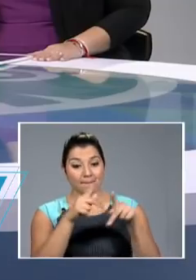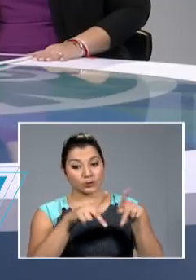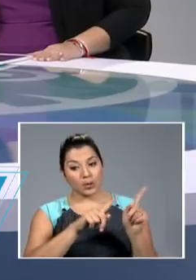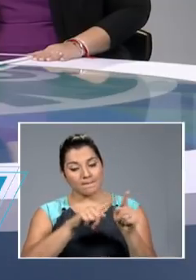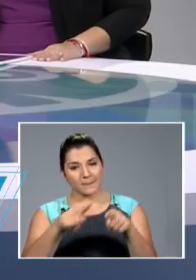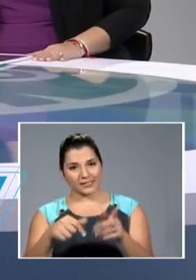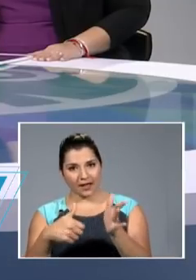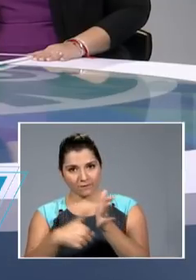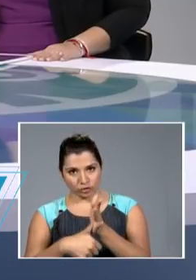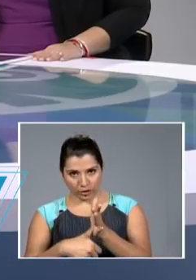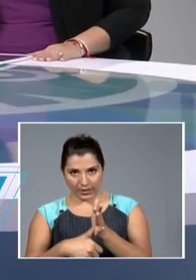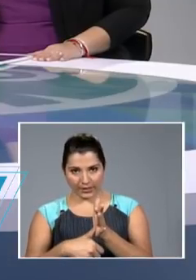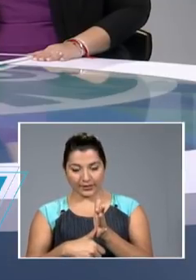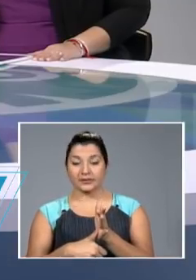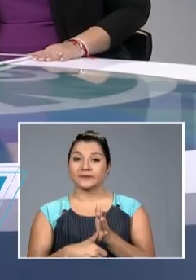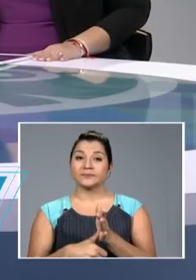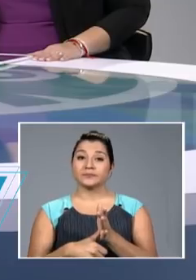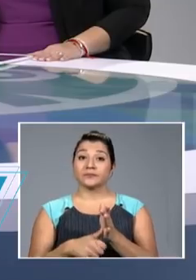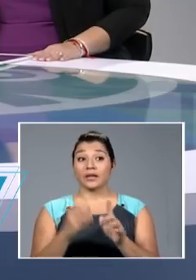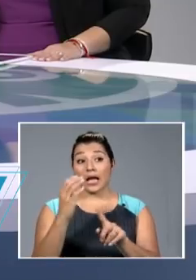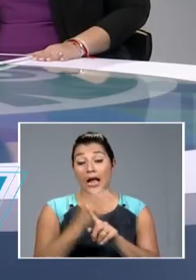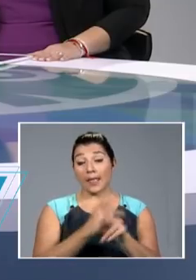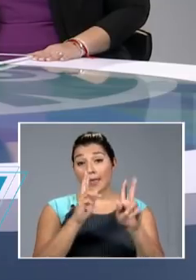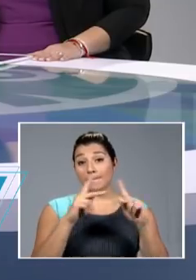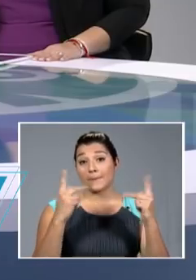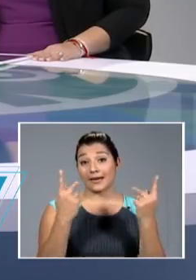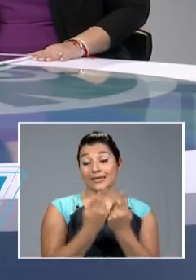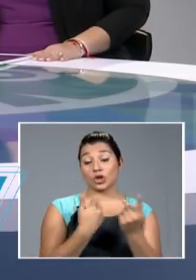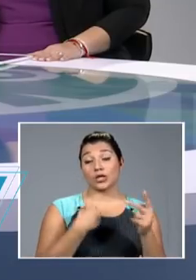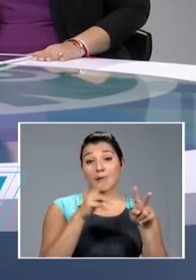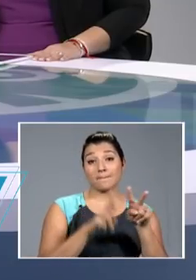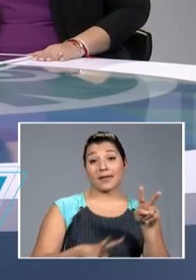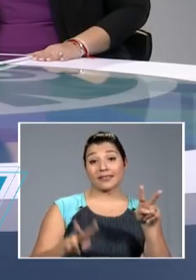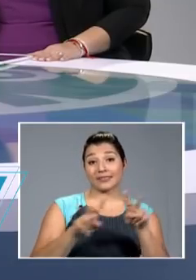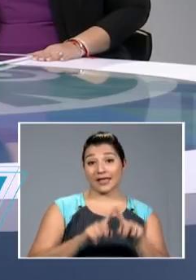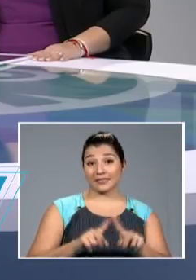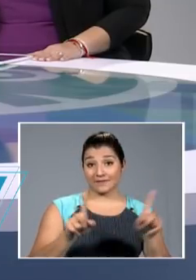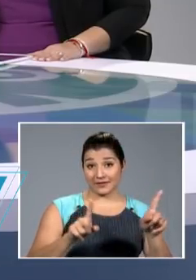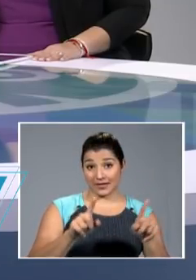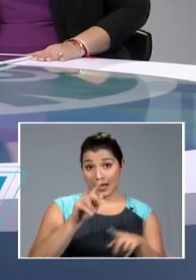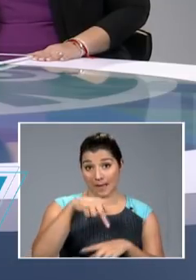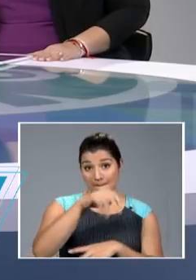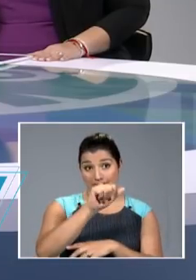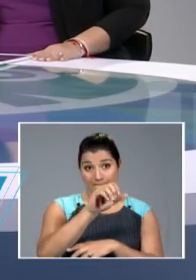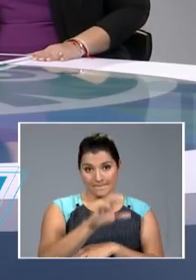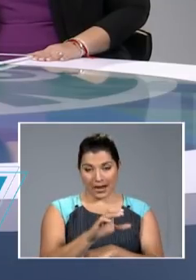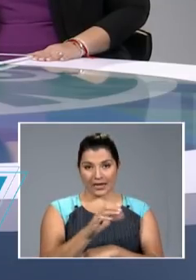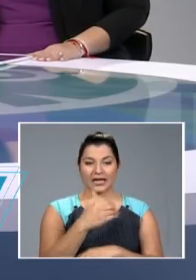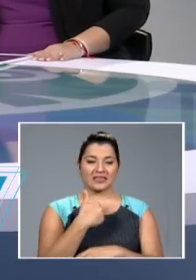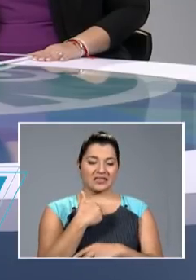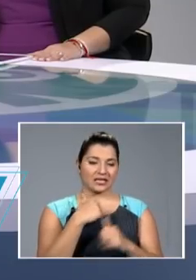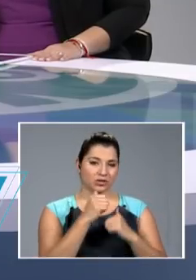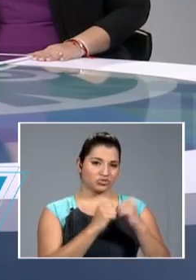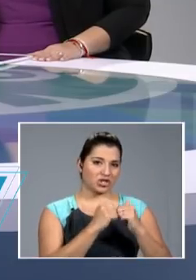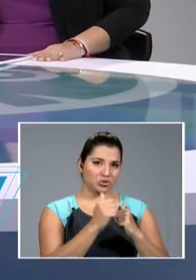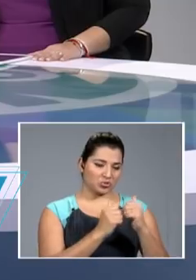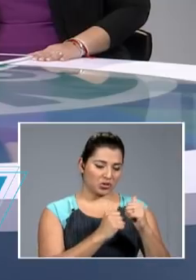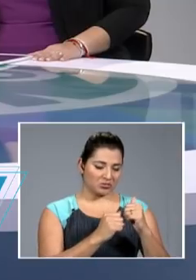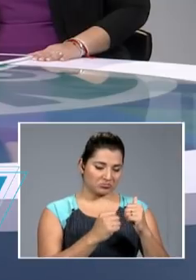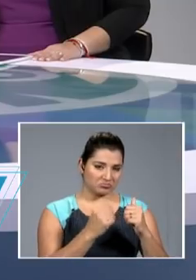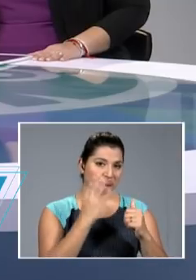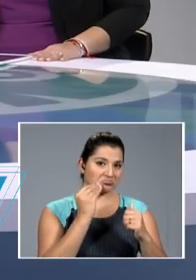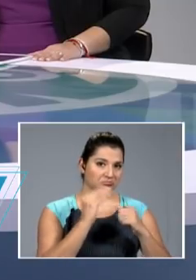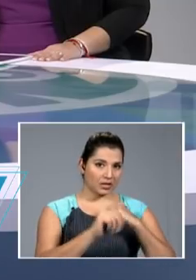pareciera que cada uno de los partidos tiene ventajas diferentes. Uno, el PAC, con una estructura de varias campañas, y un partido